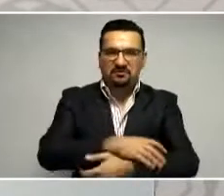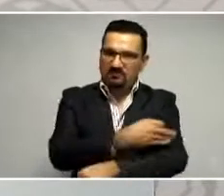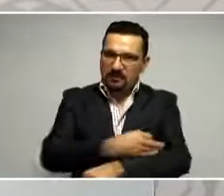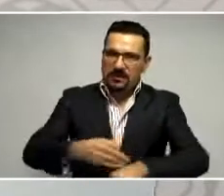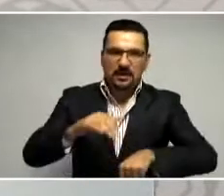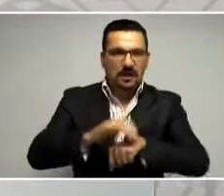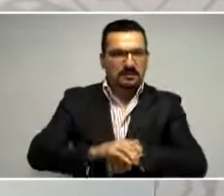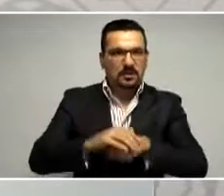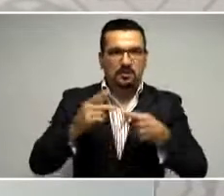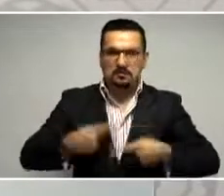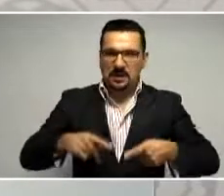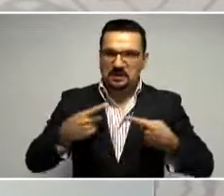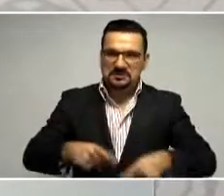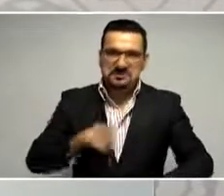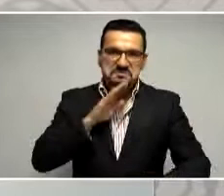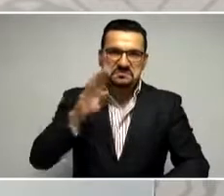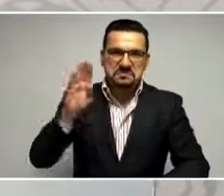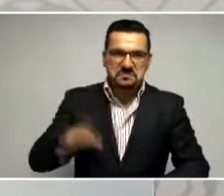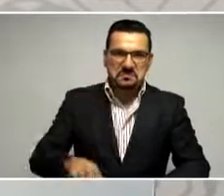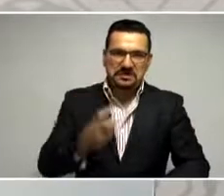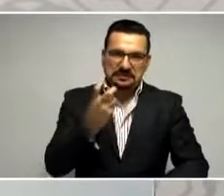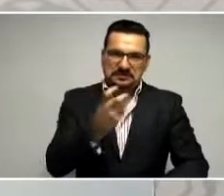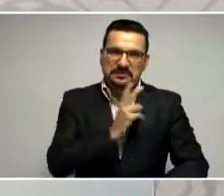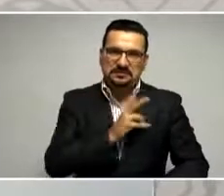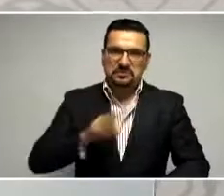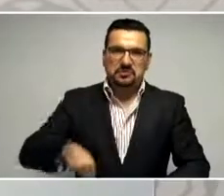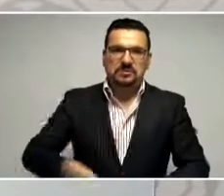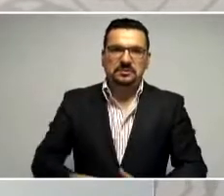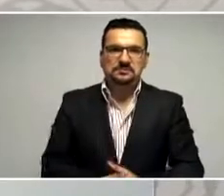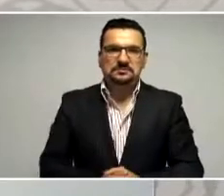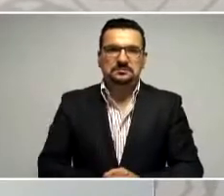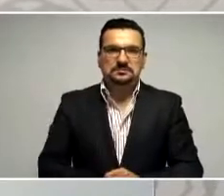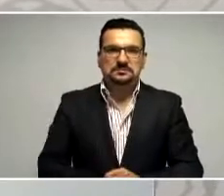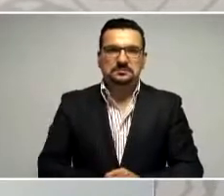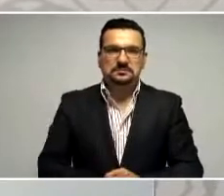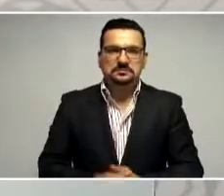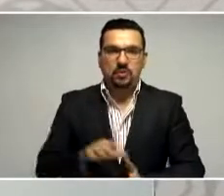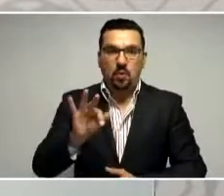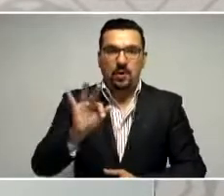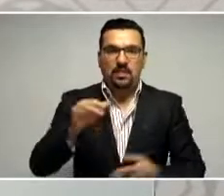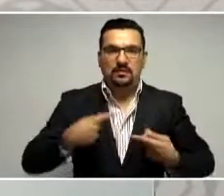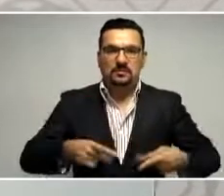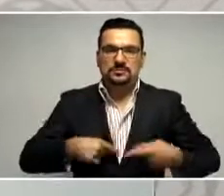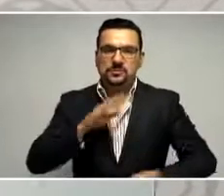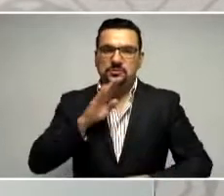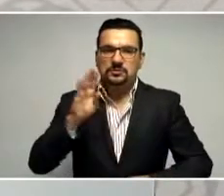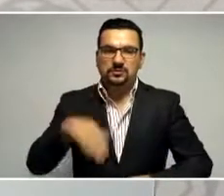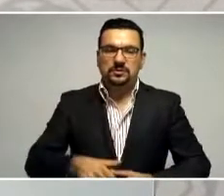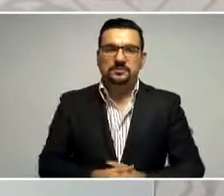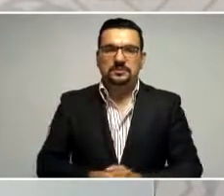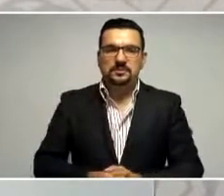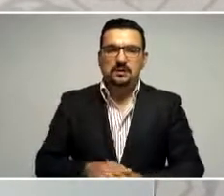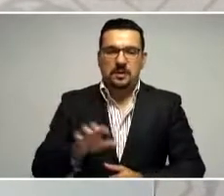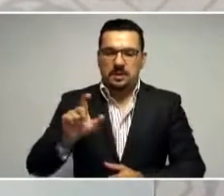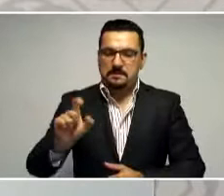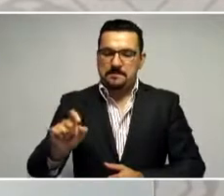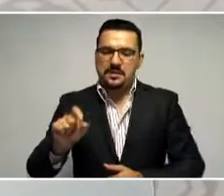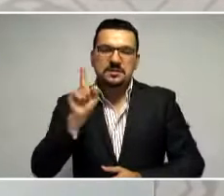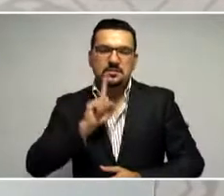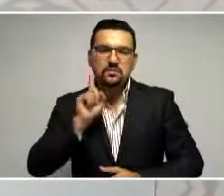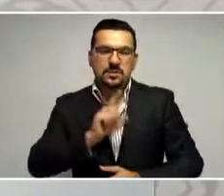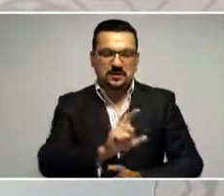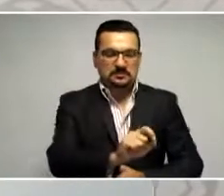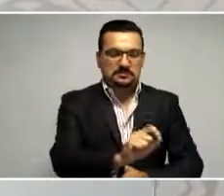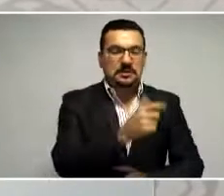y amigos de las personas que perdieron la vida por este virus. Los 40 fallecimientos ocurrieron en 20 mujeres y